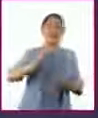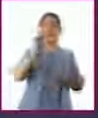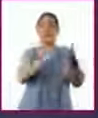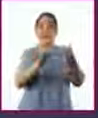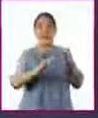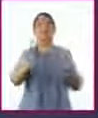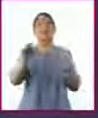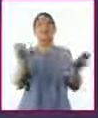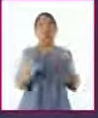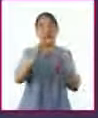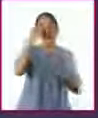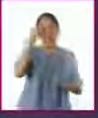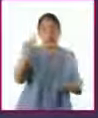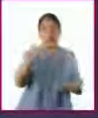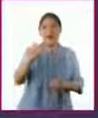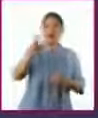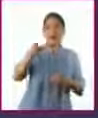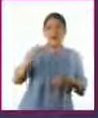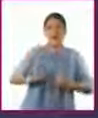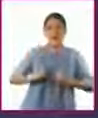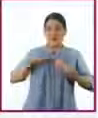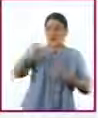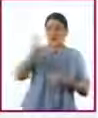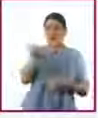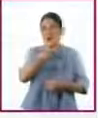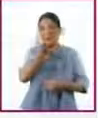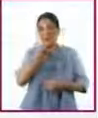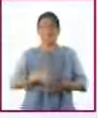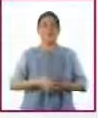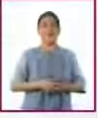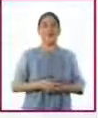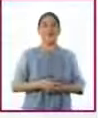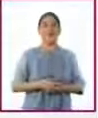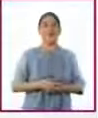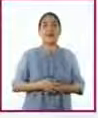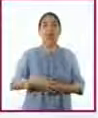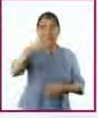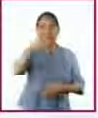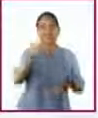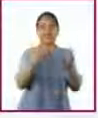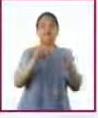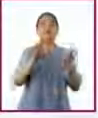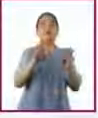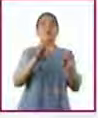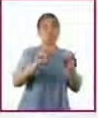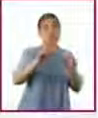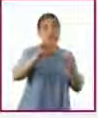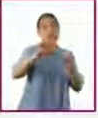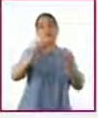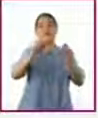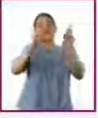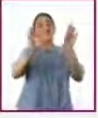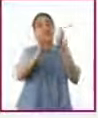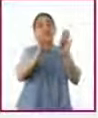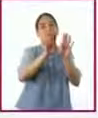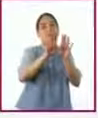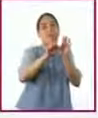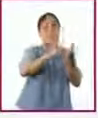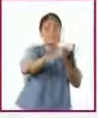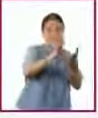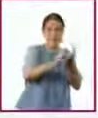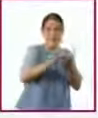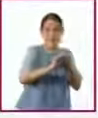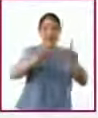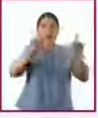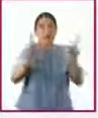cómo se vivía en ese entonces. Para hacer una reseña, resumen, exposición, mapa